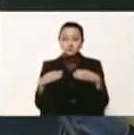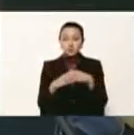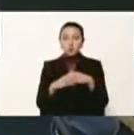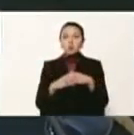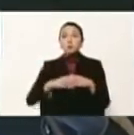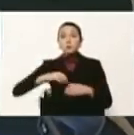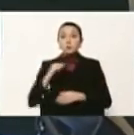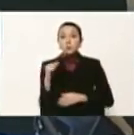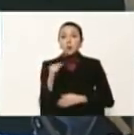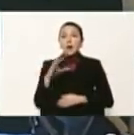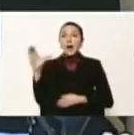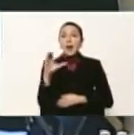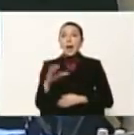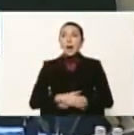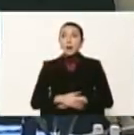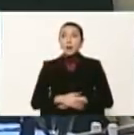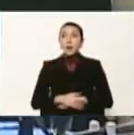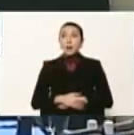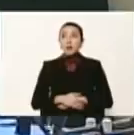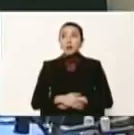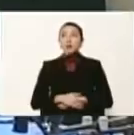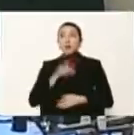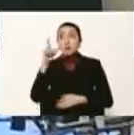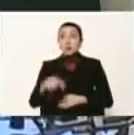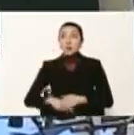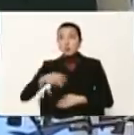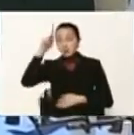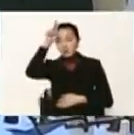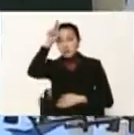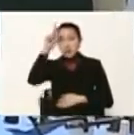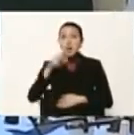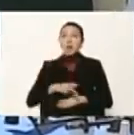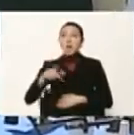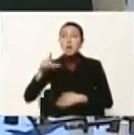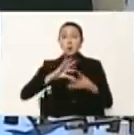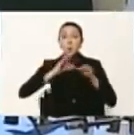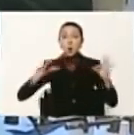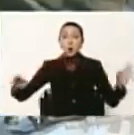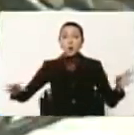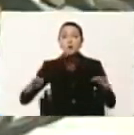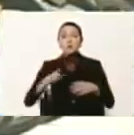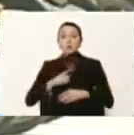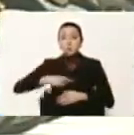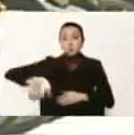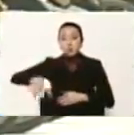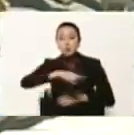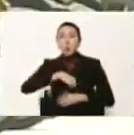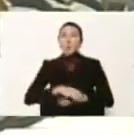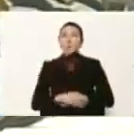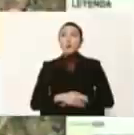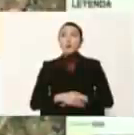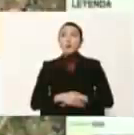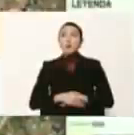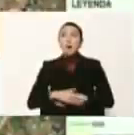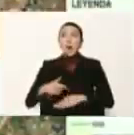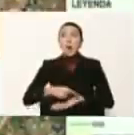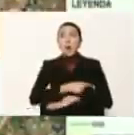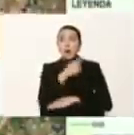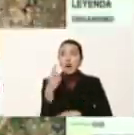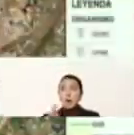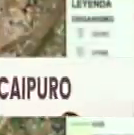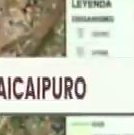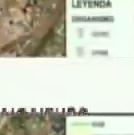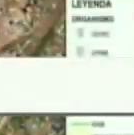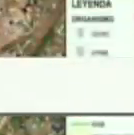en la redoma La India, un asedio permanente, con todas esas garitas que tenían ellos activados, el asedio